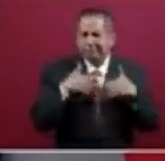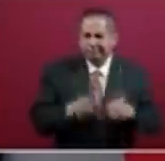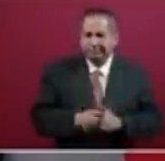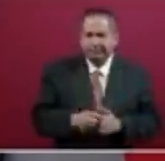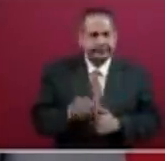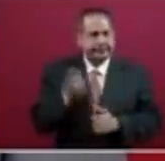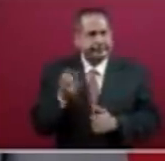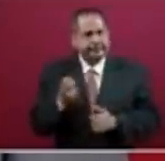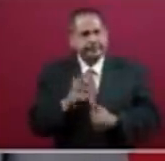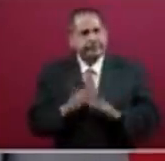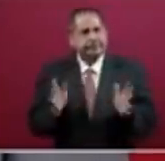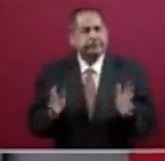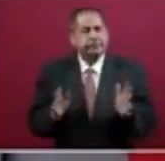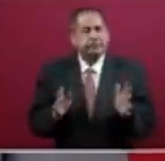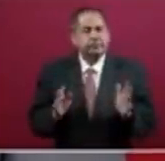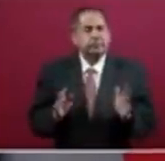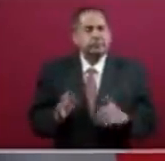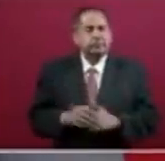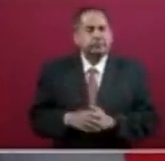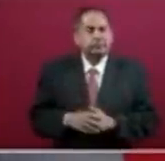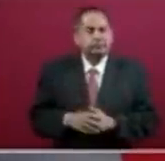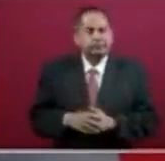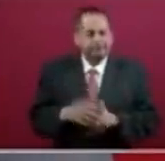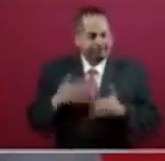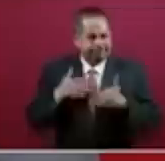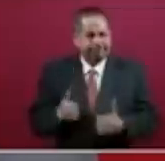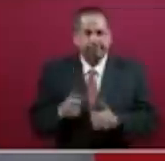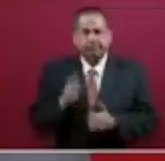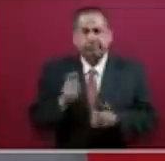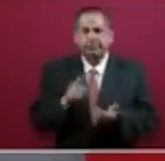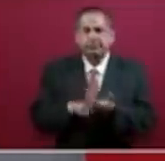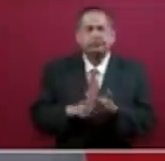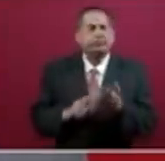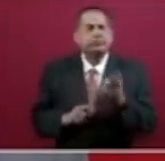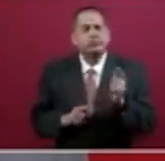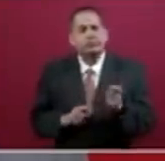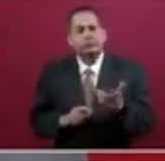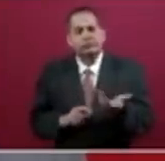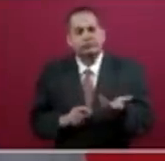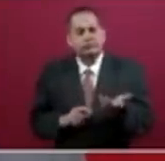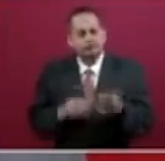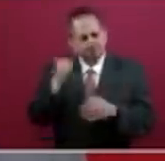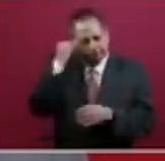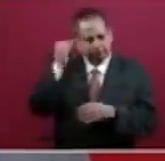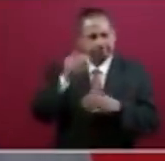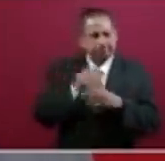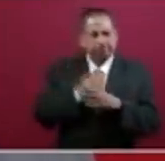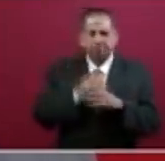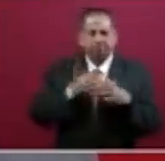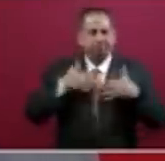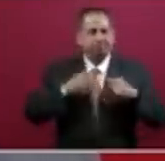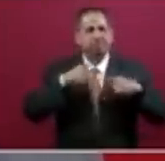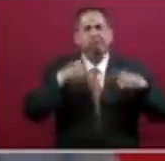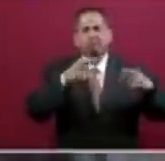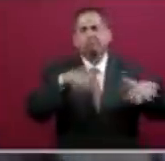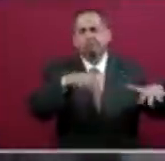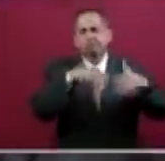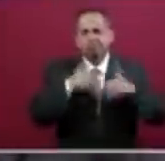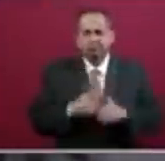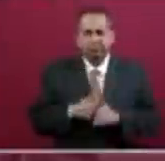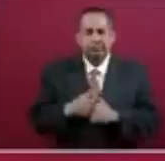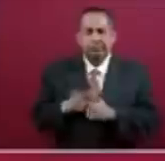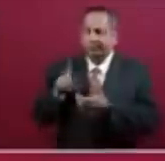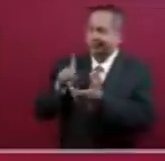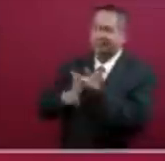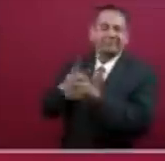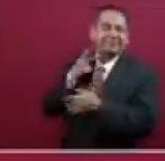todo eso lo entiende y es parte de su idiosincrasia. Es arriba,